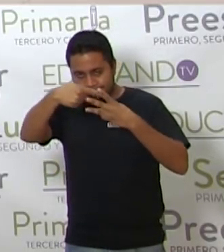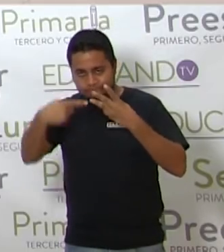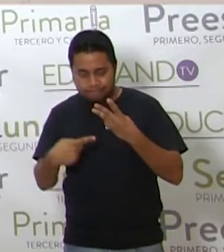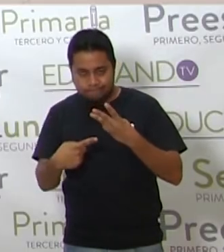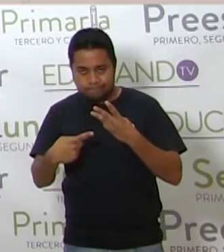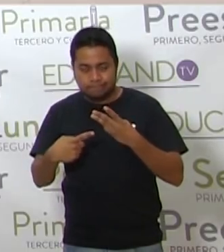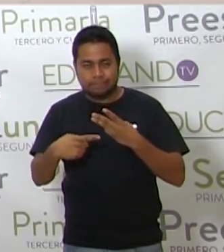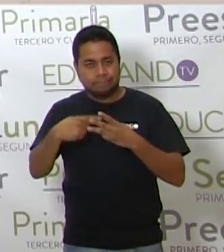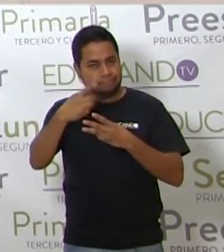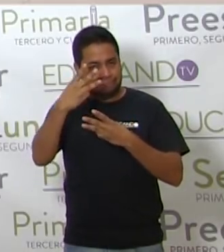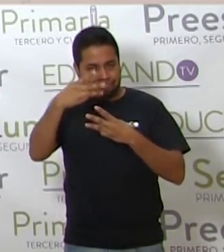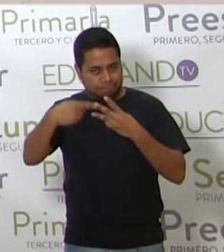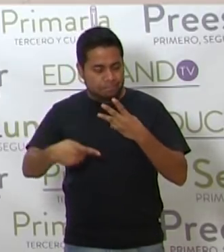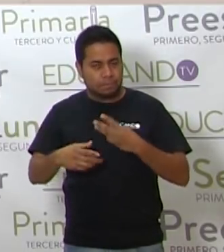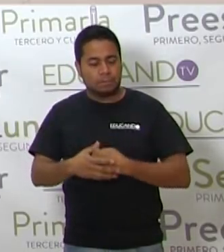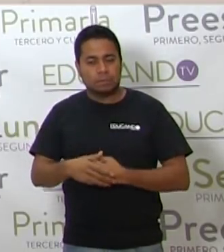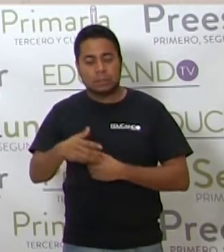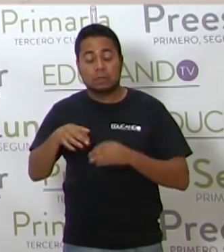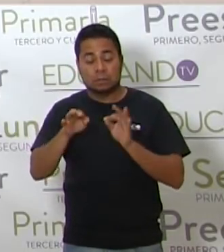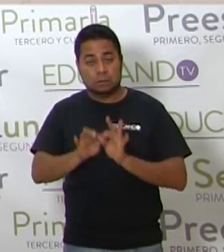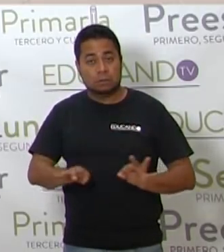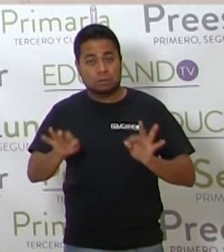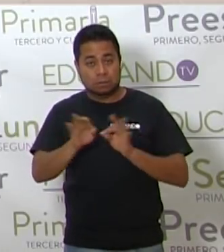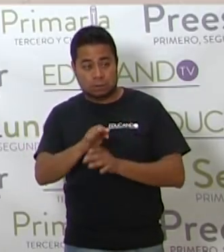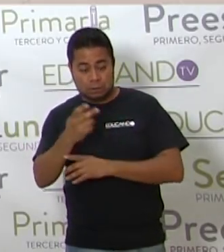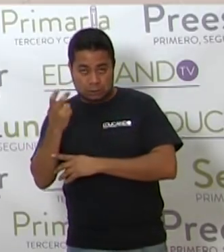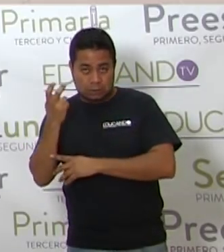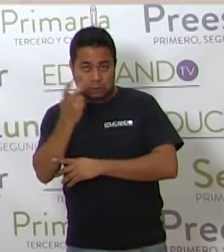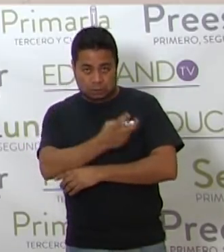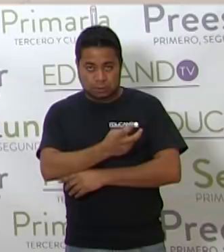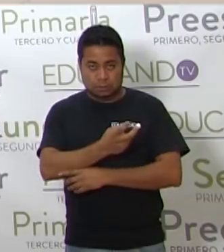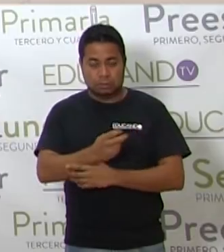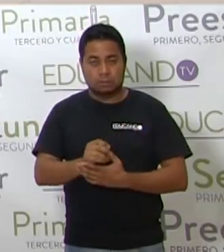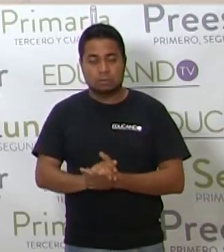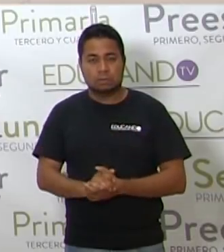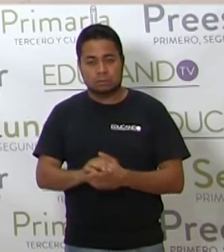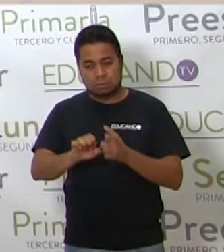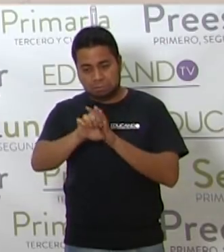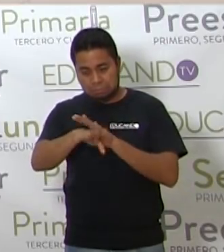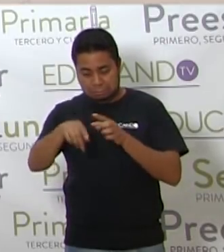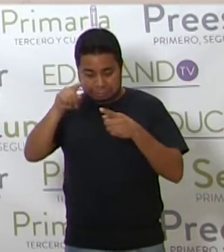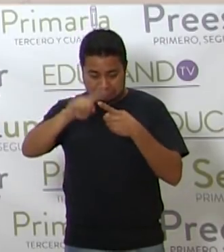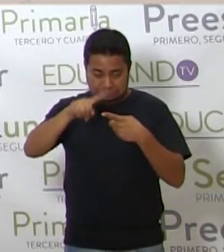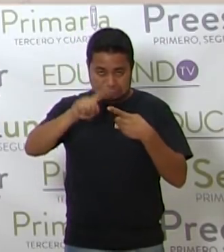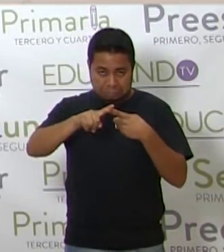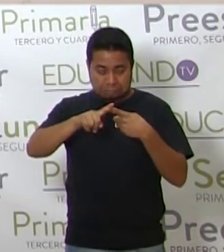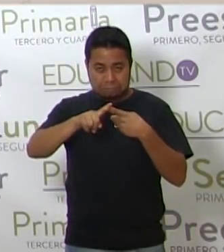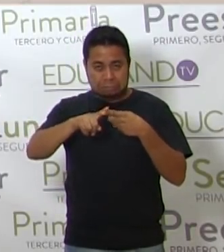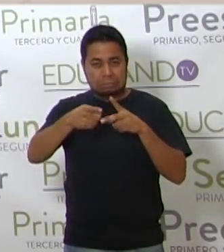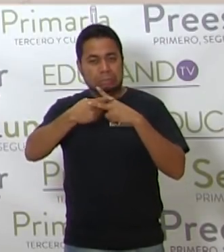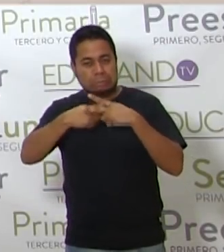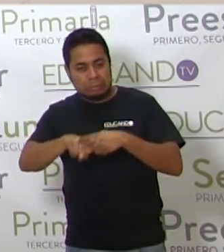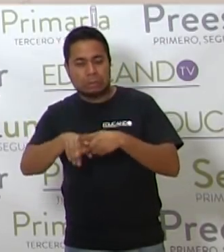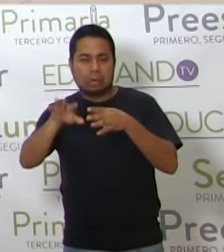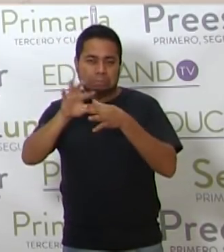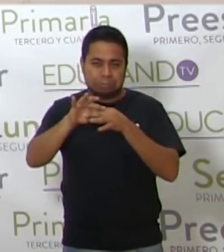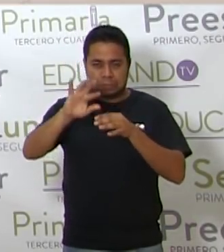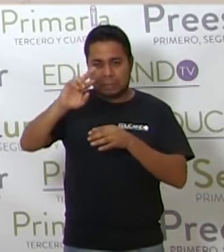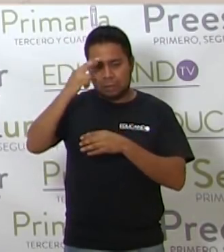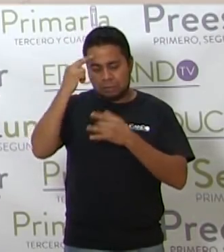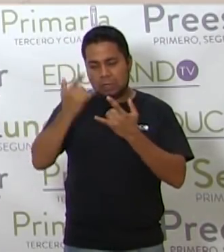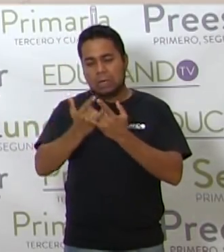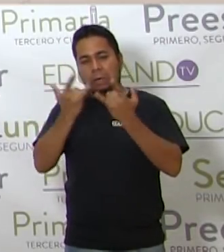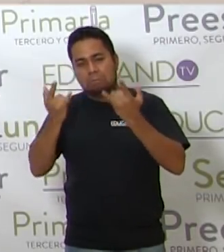desenlace o final. Muy importante esta parte. En la introducción, tú recuerdas que en las historias nos